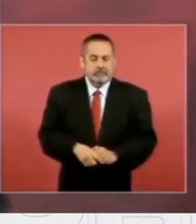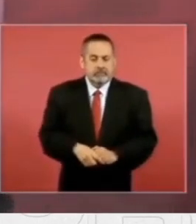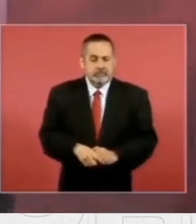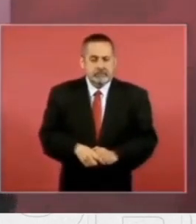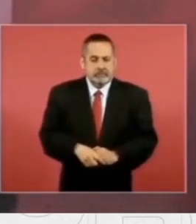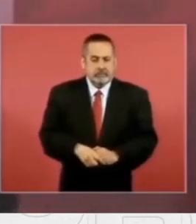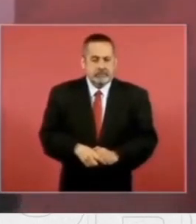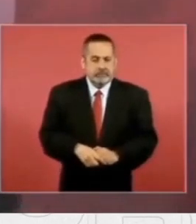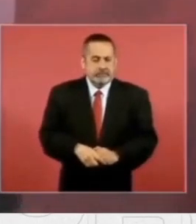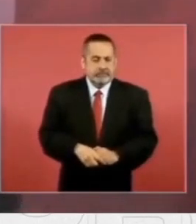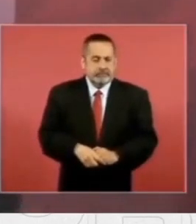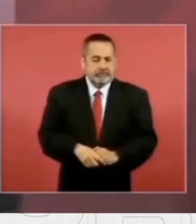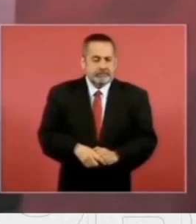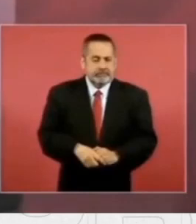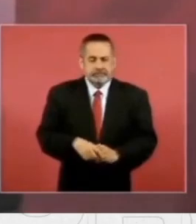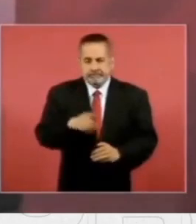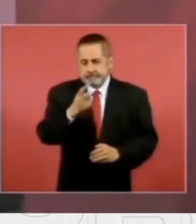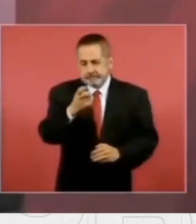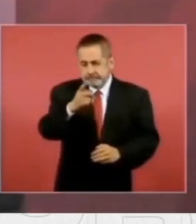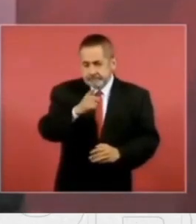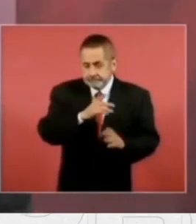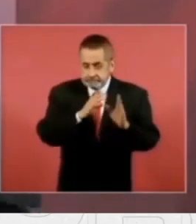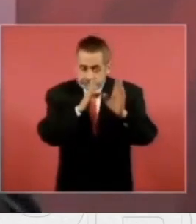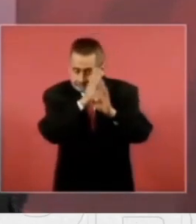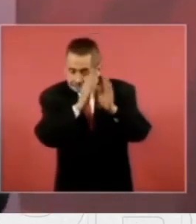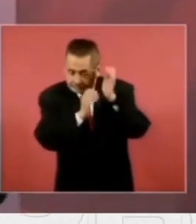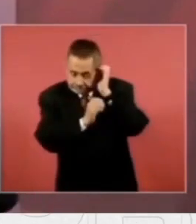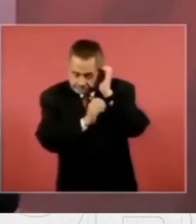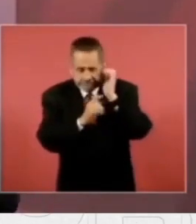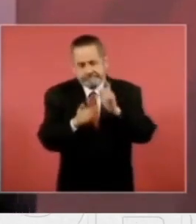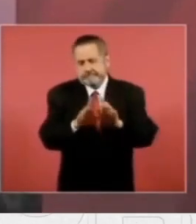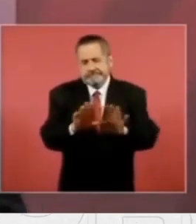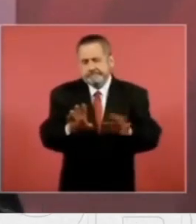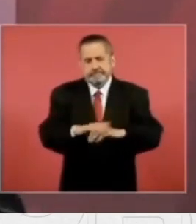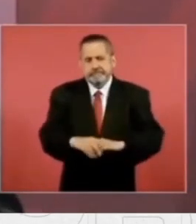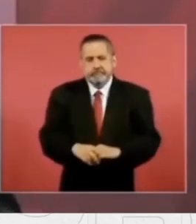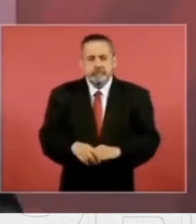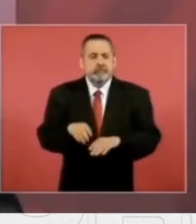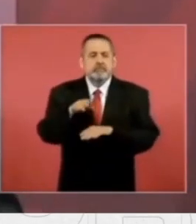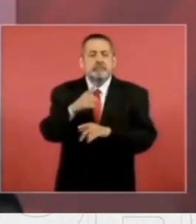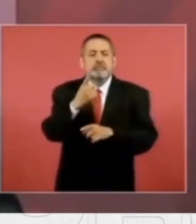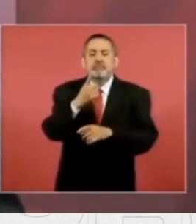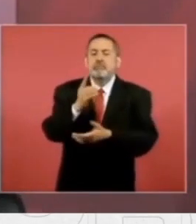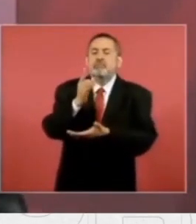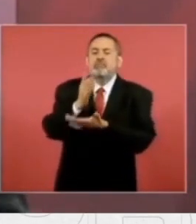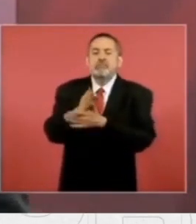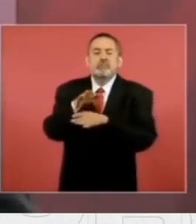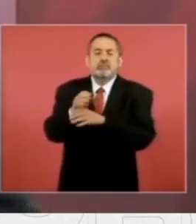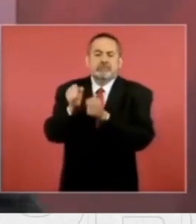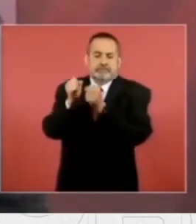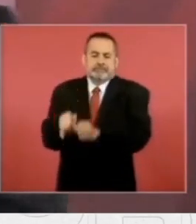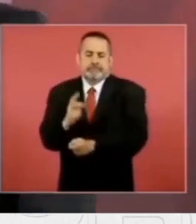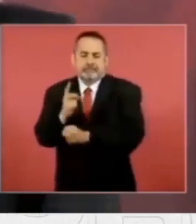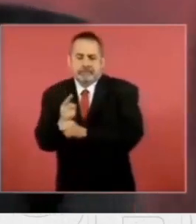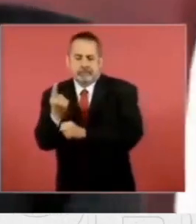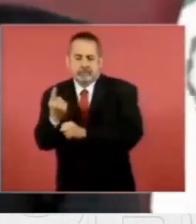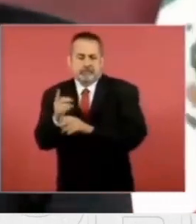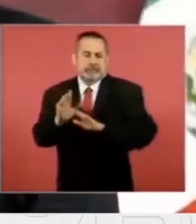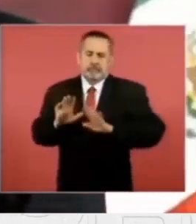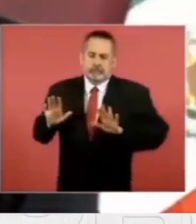las escuchas, no, solo lo que tiene que ver con la seguridad, pero eso es